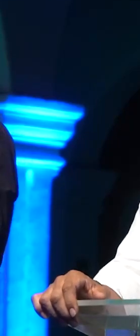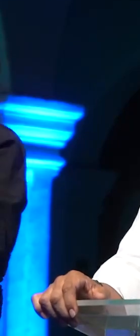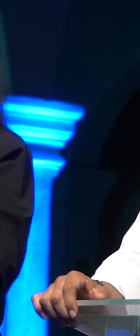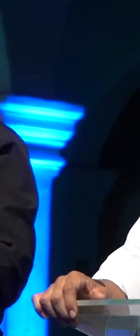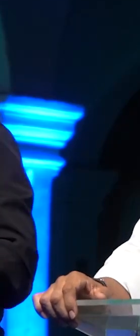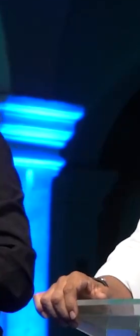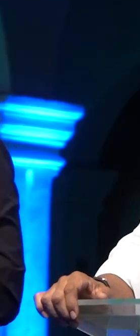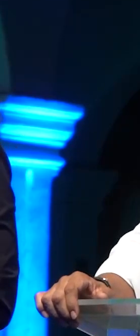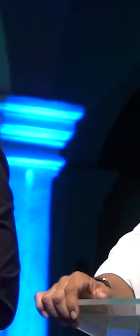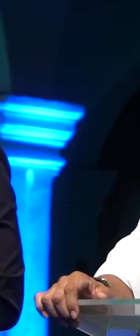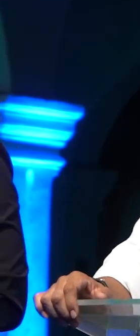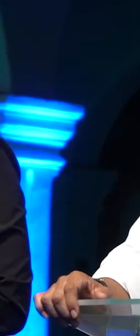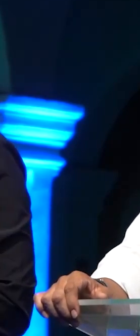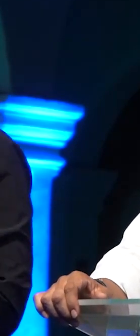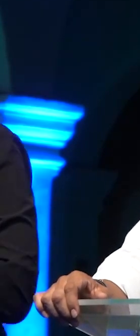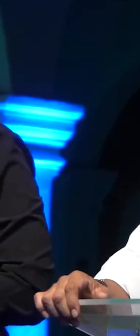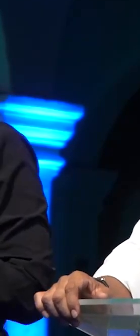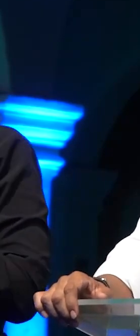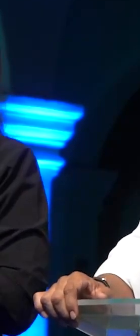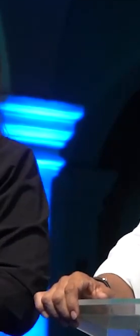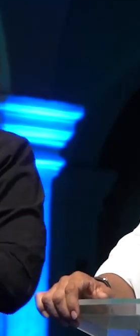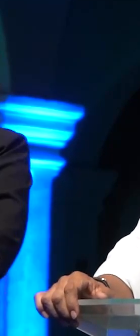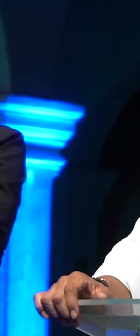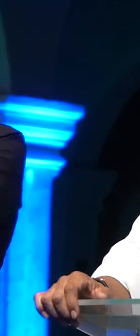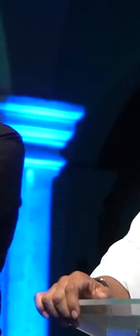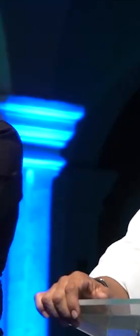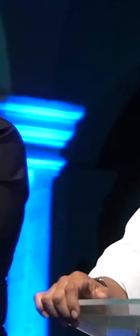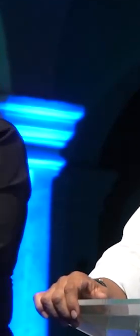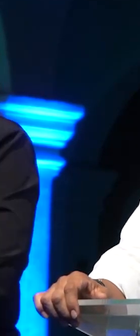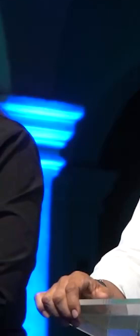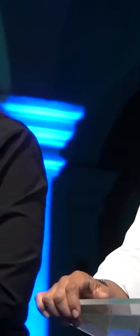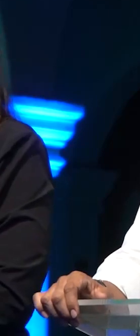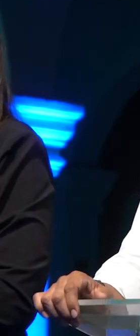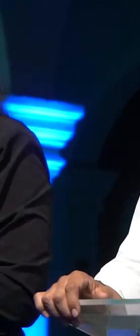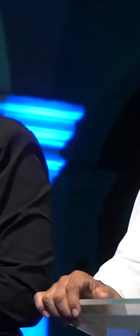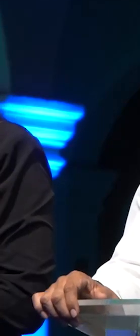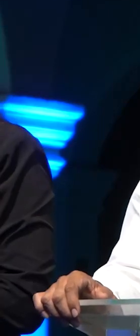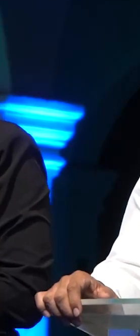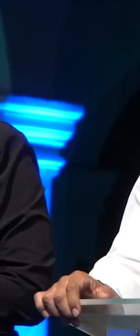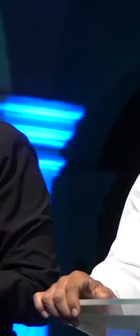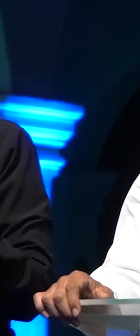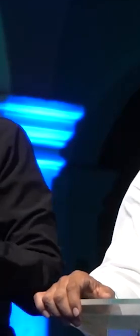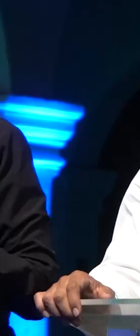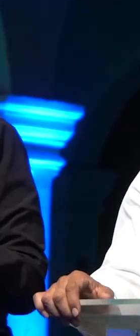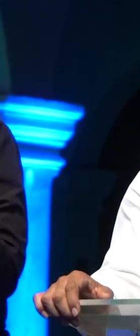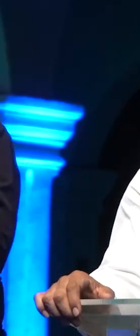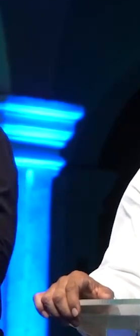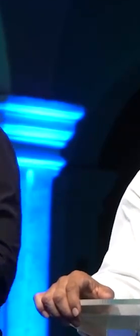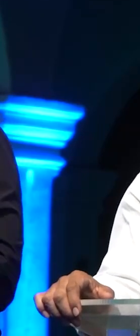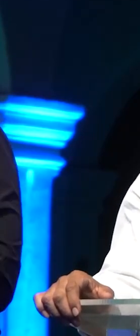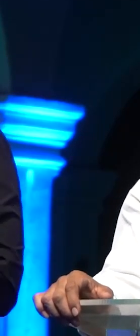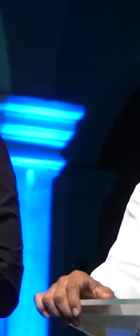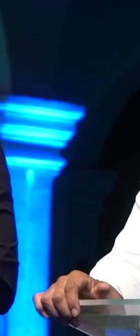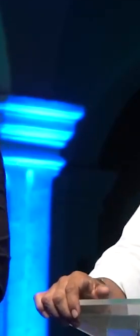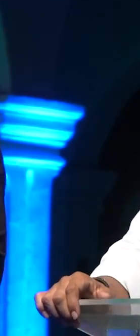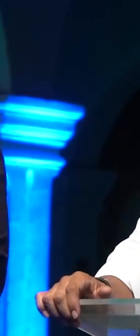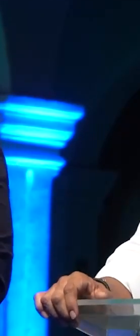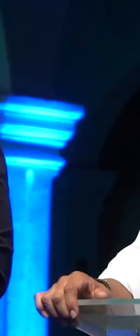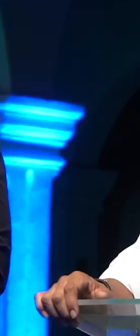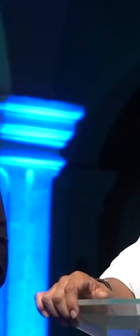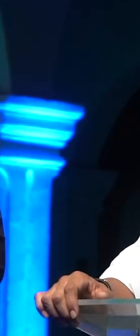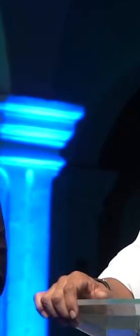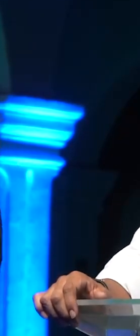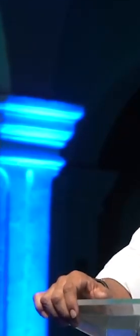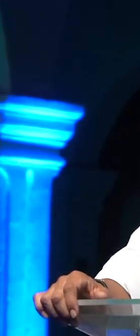a prostituir a nuestros jóvenes, a convertirnos en un destino fácil de droga y de cosas que no somos, esto no puede